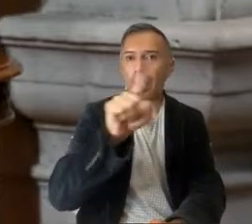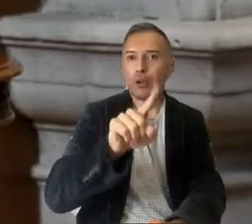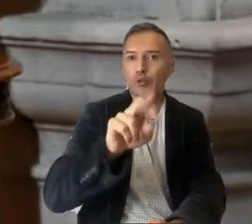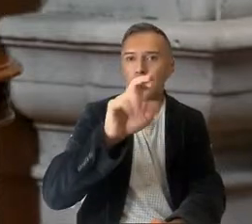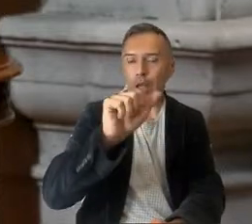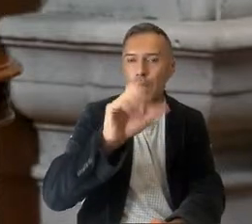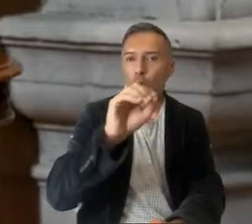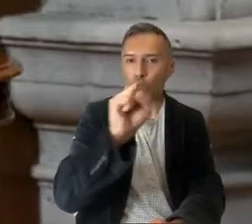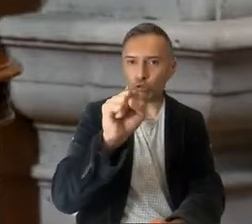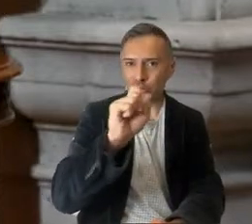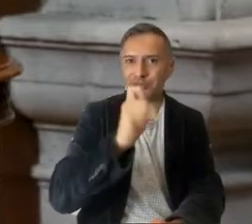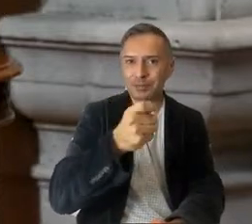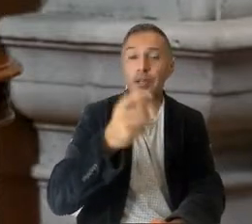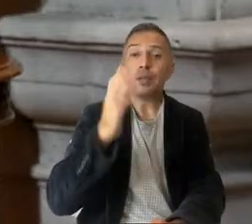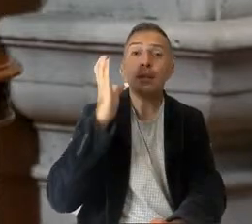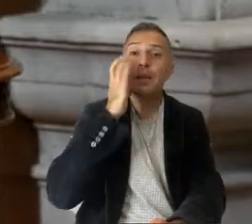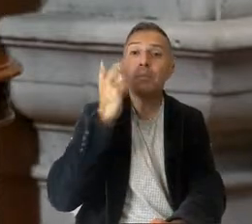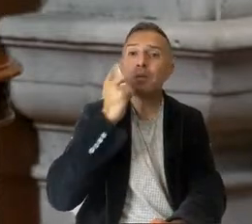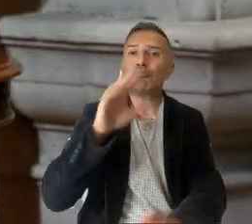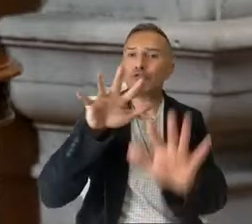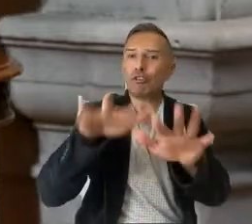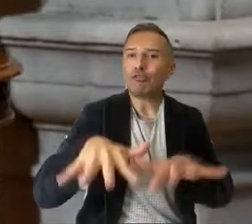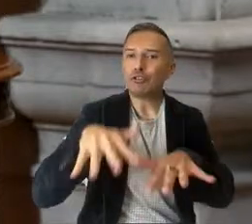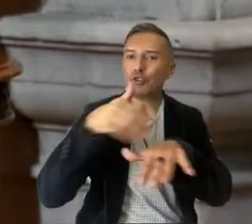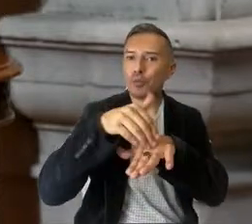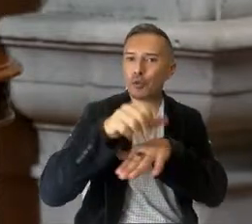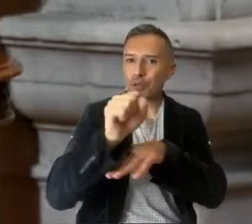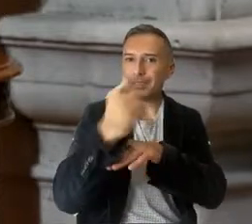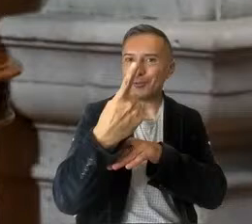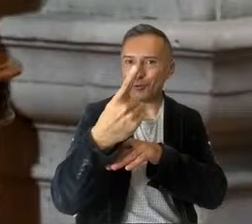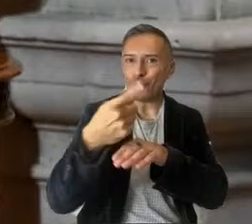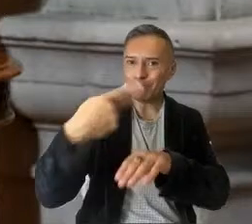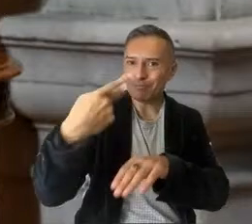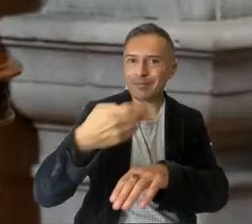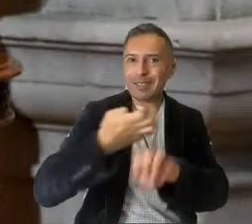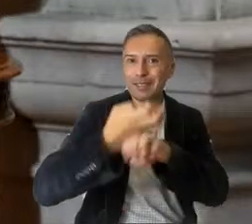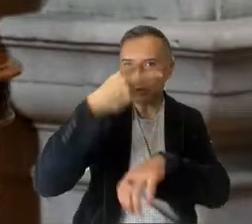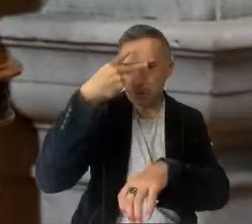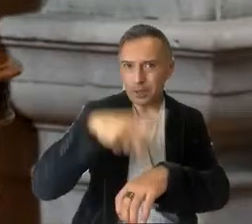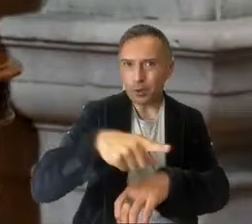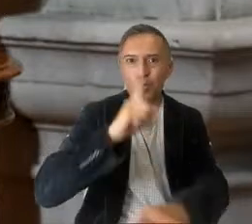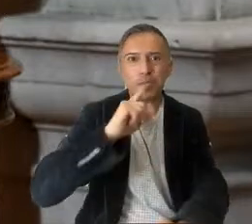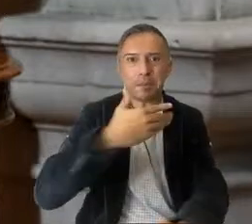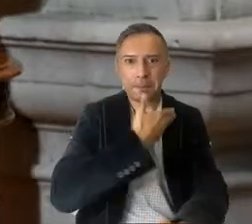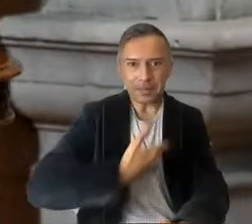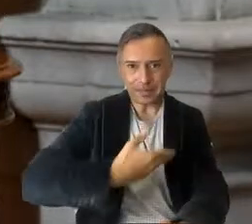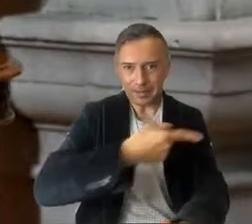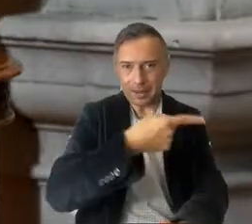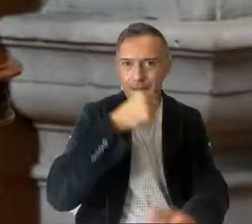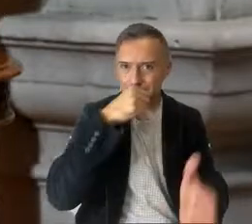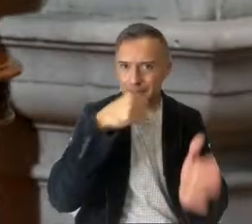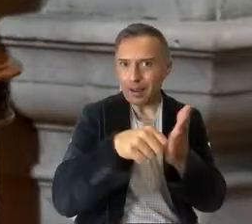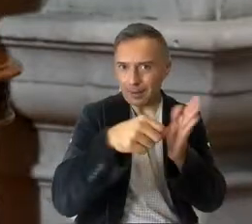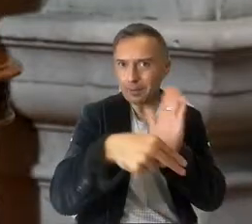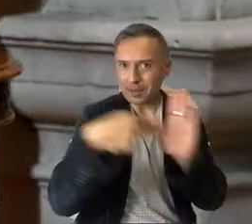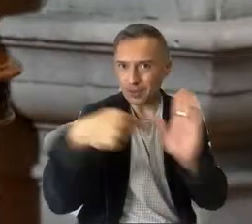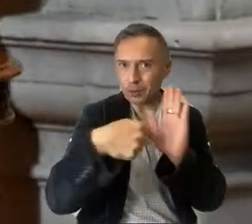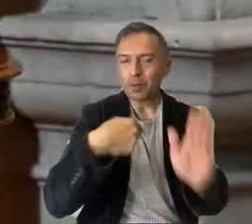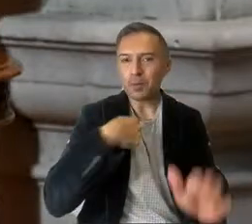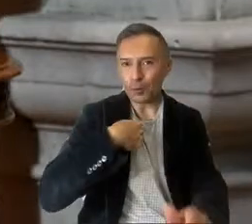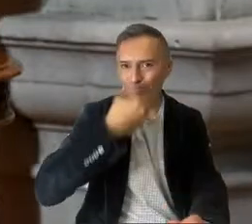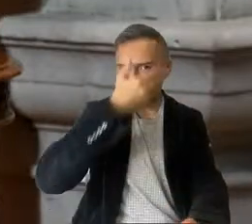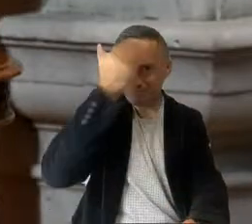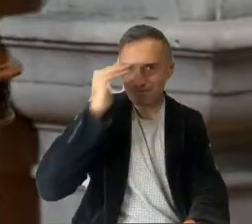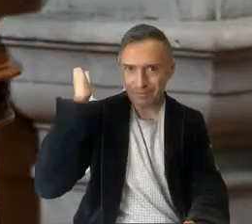Cos, presidenta de la Honorable 61ª Legislatura del Estado de México, presente. Delfina